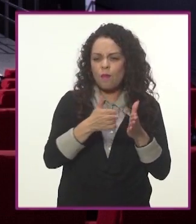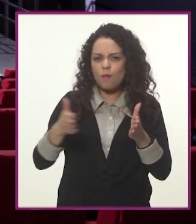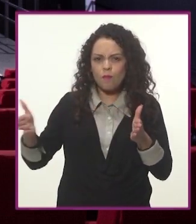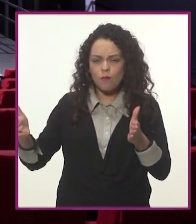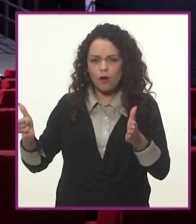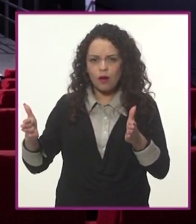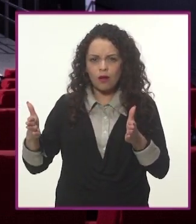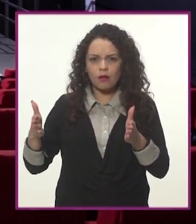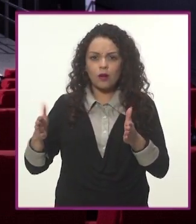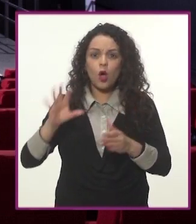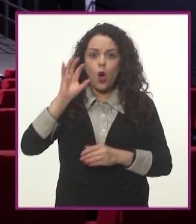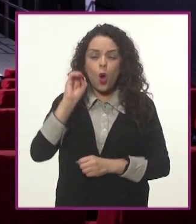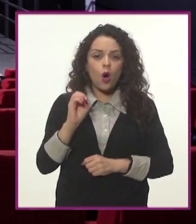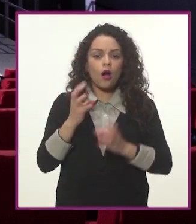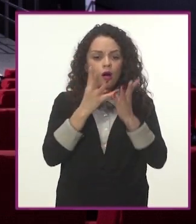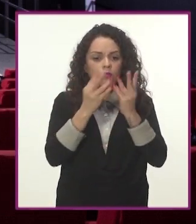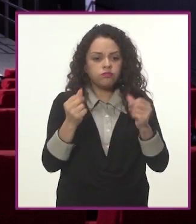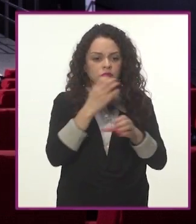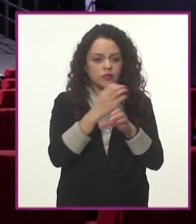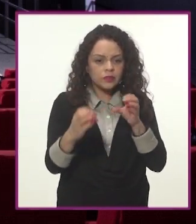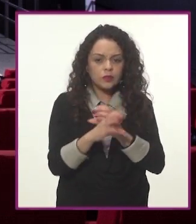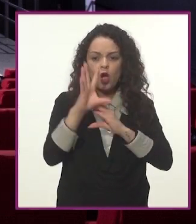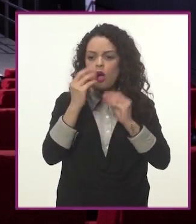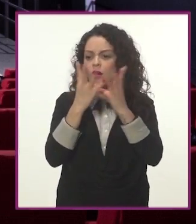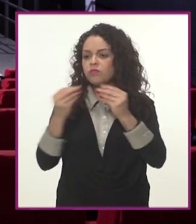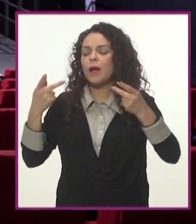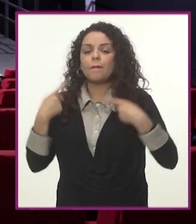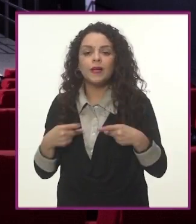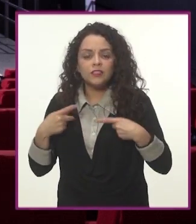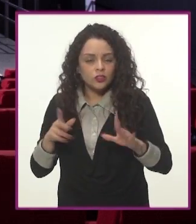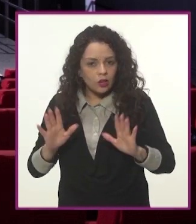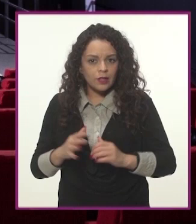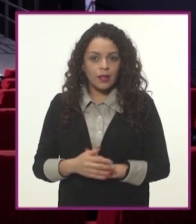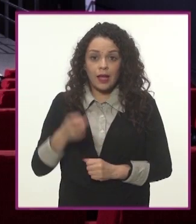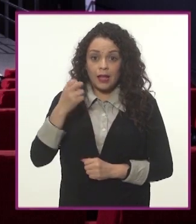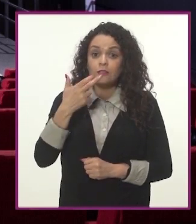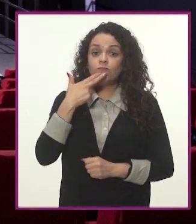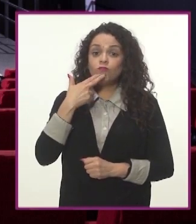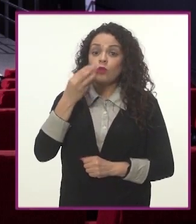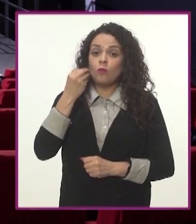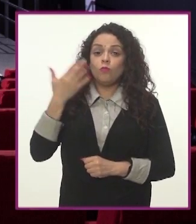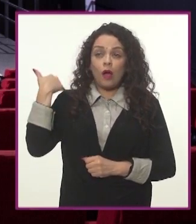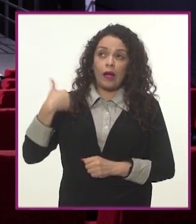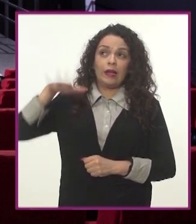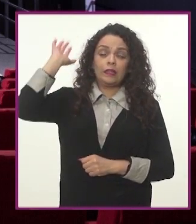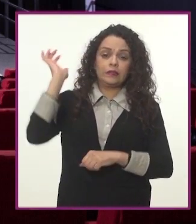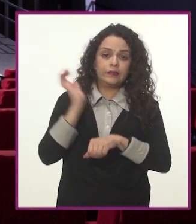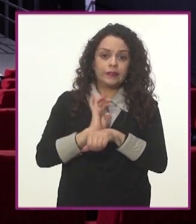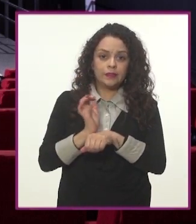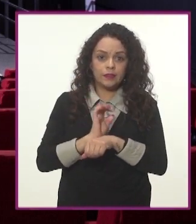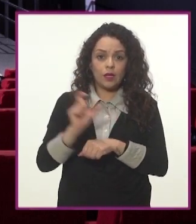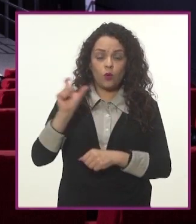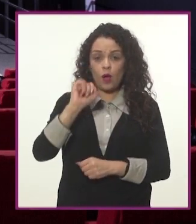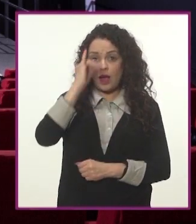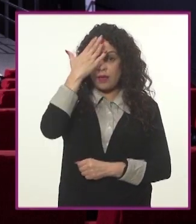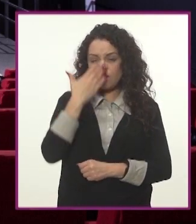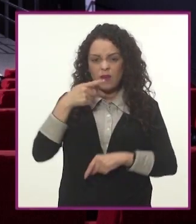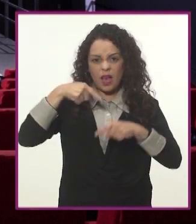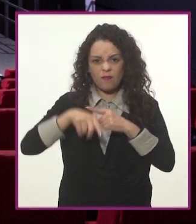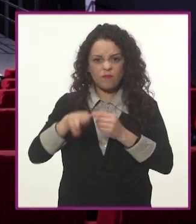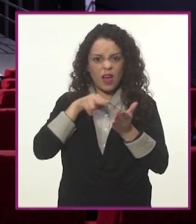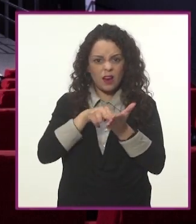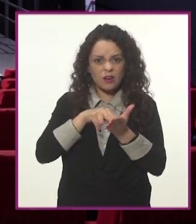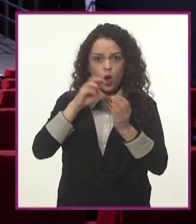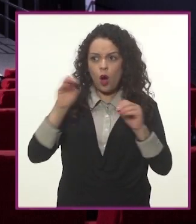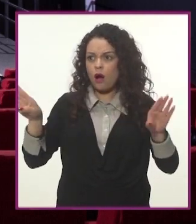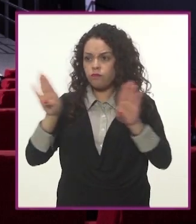desaparecer un objeto o persona. Esta transición se usaba mucho en el cine clásico, cuando la imagen abría de negro o cerraba a